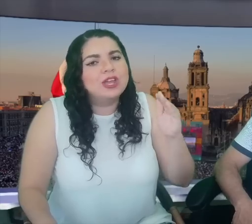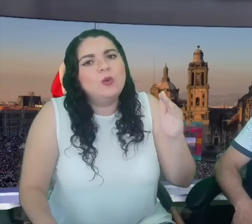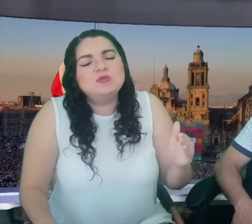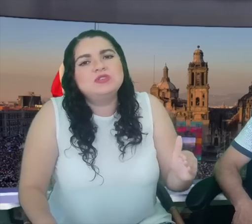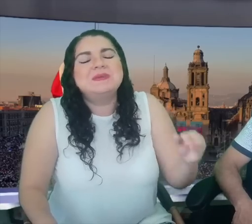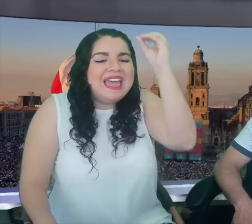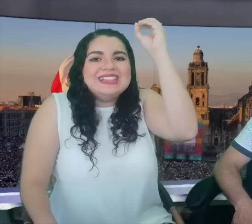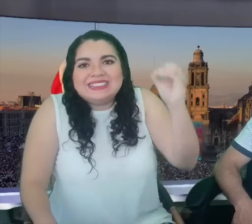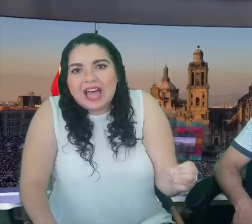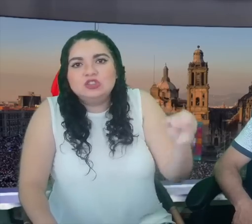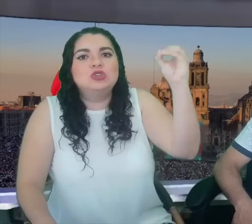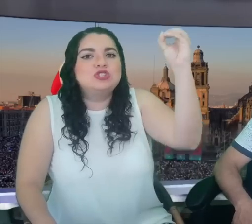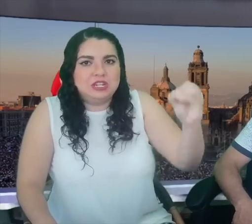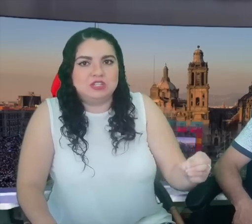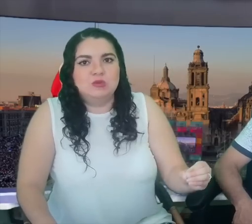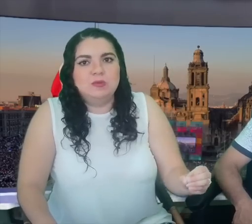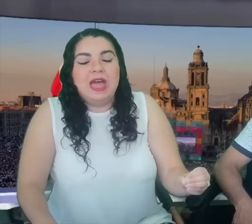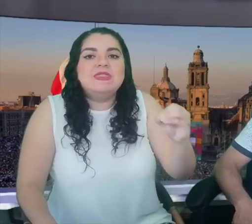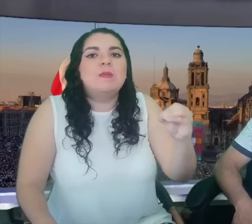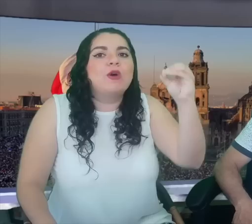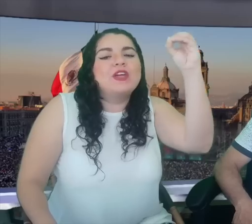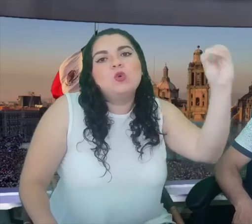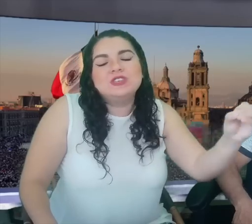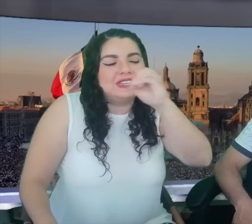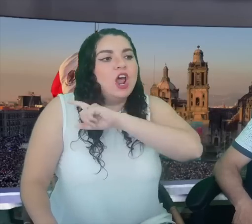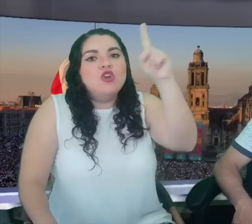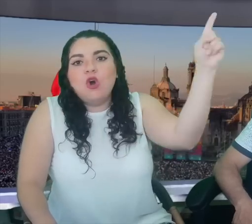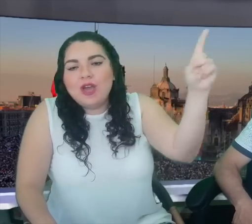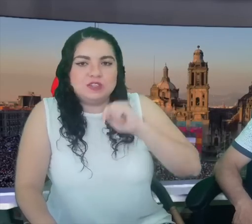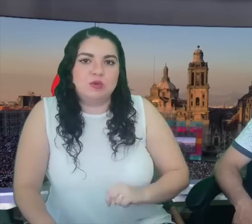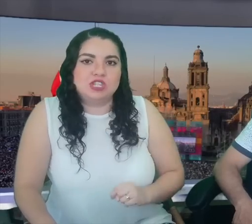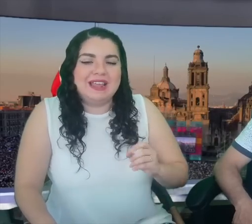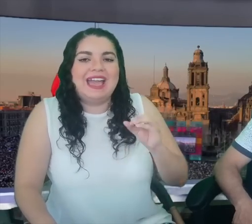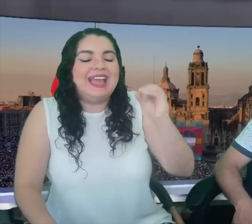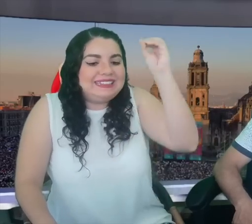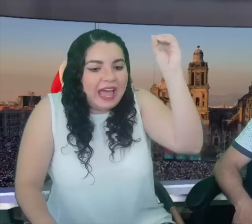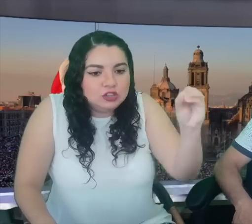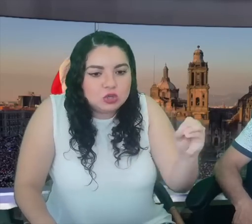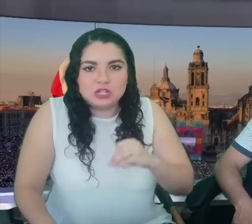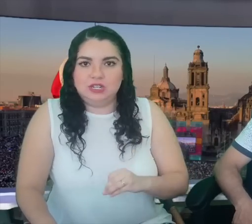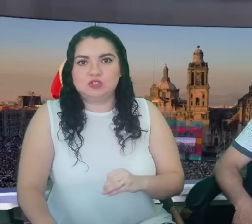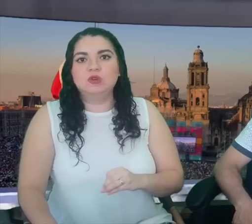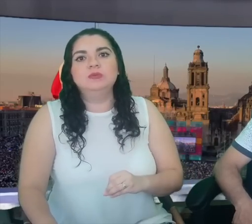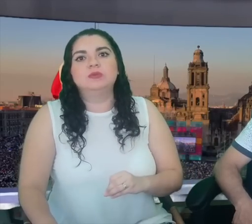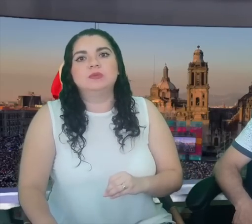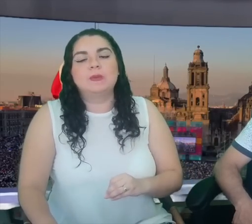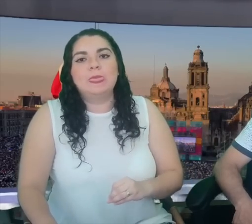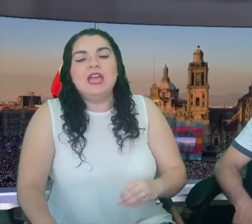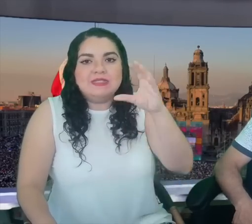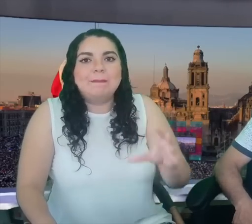porque no es posible tanto cinismo del poder judicial no es posible que haya tanto cinismo